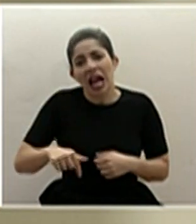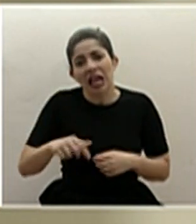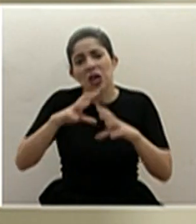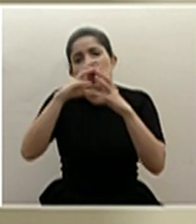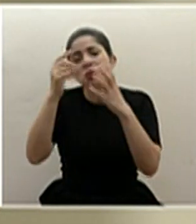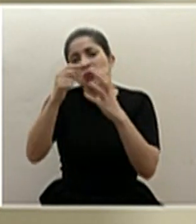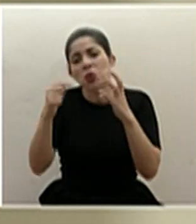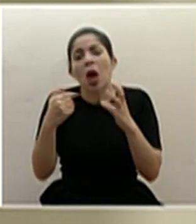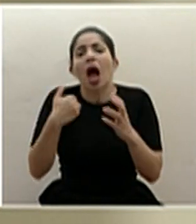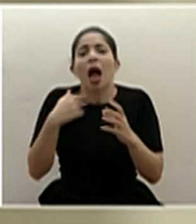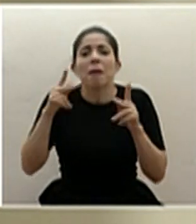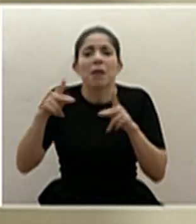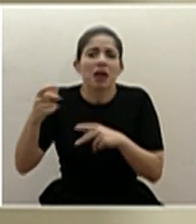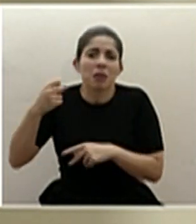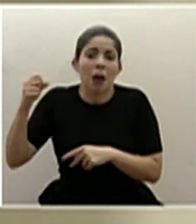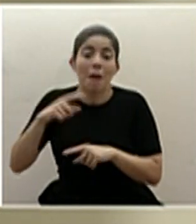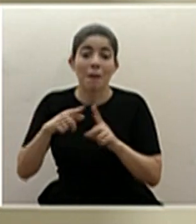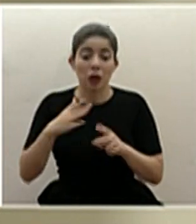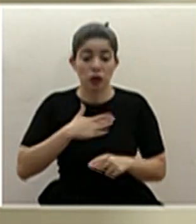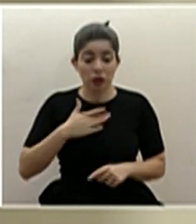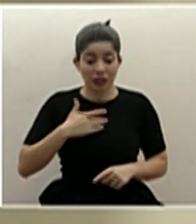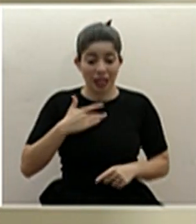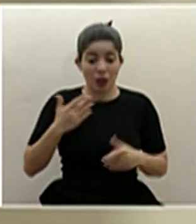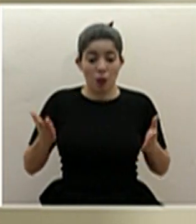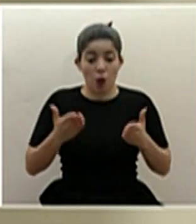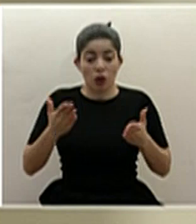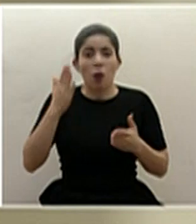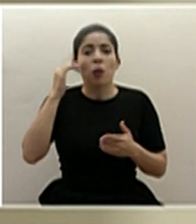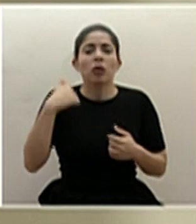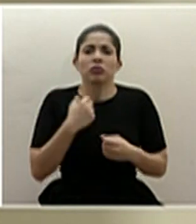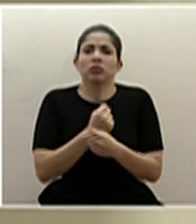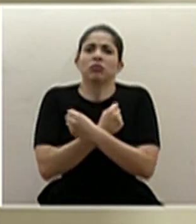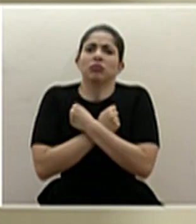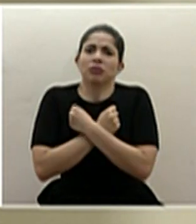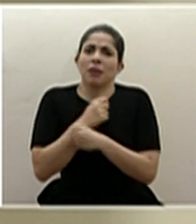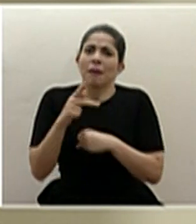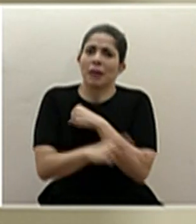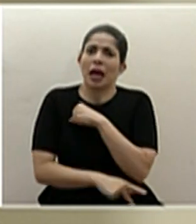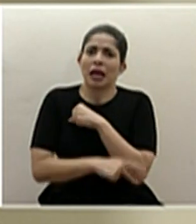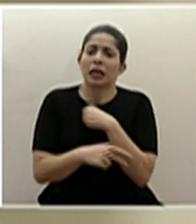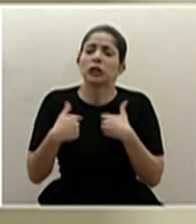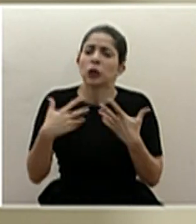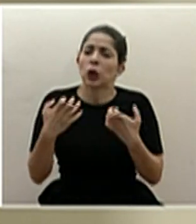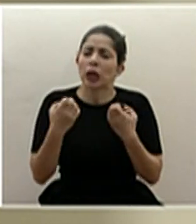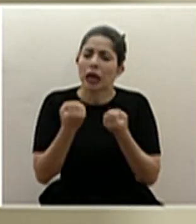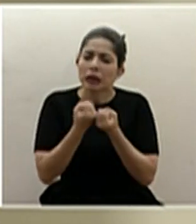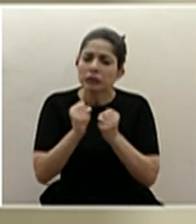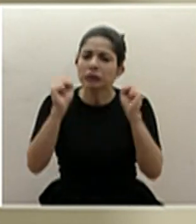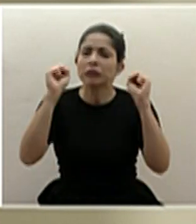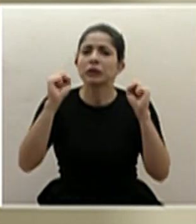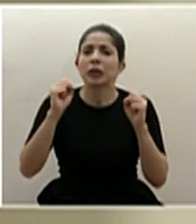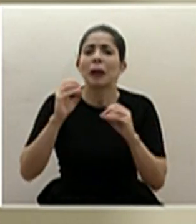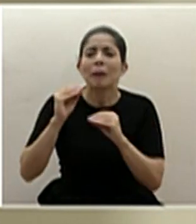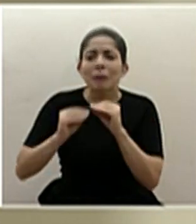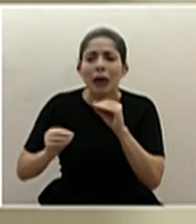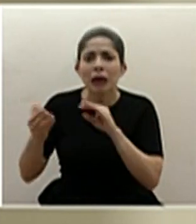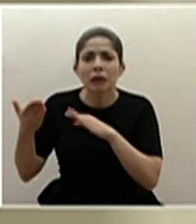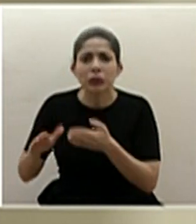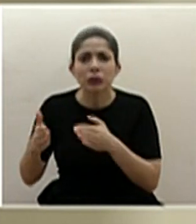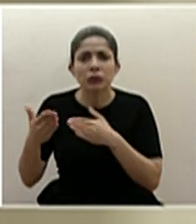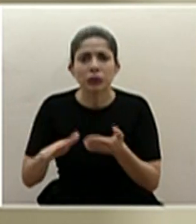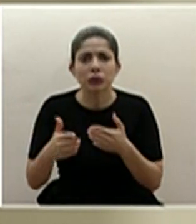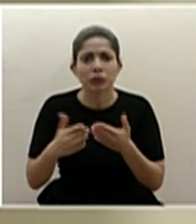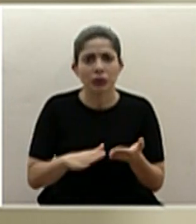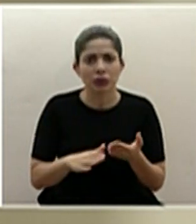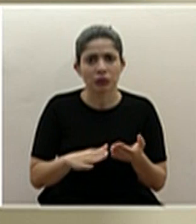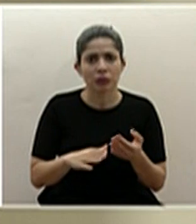del mundo. Pero en realidad a mí lo que me motiva es que amo este país. Que yo quiero que salgamos lo mejor librados posibles con la menor cantidad de fallecimientos